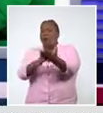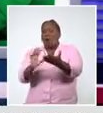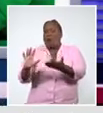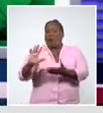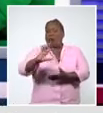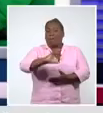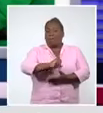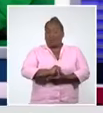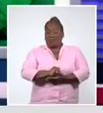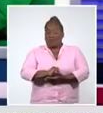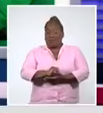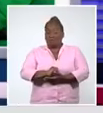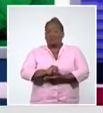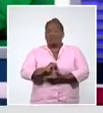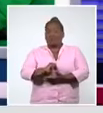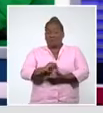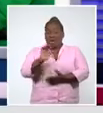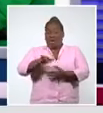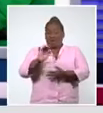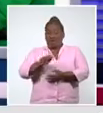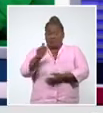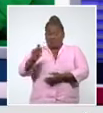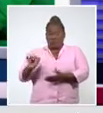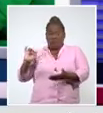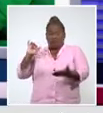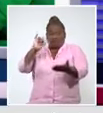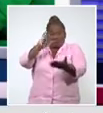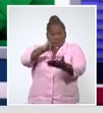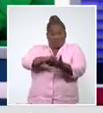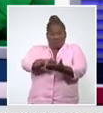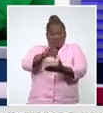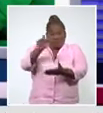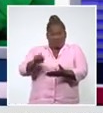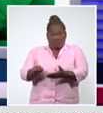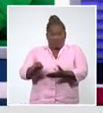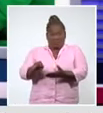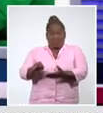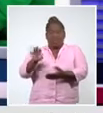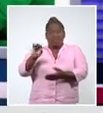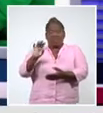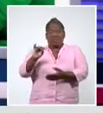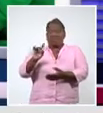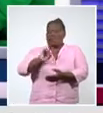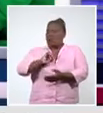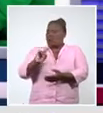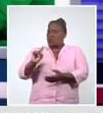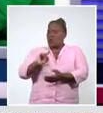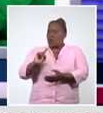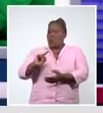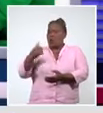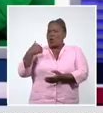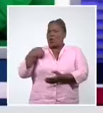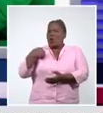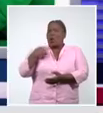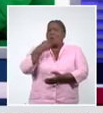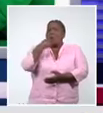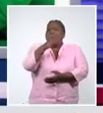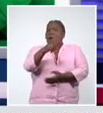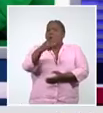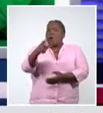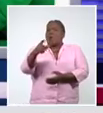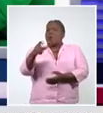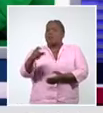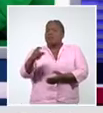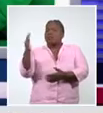viajeros, a veces viene un viajero y entonces te avisa, no, es que viene con la vacunación completa, trae un certificado,